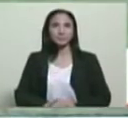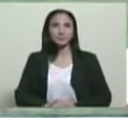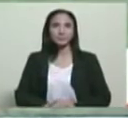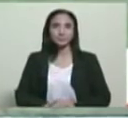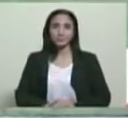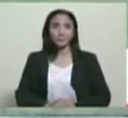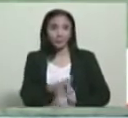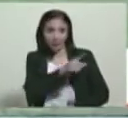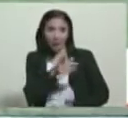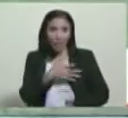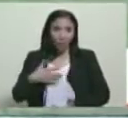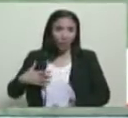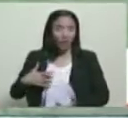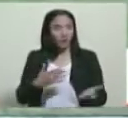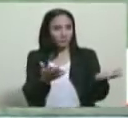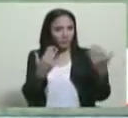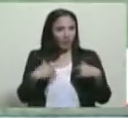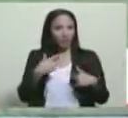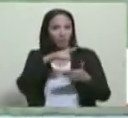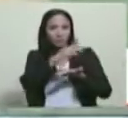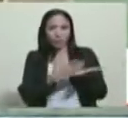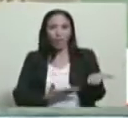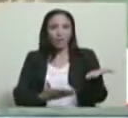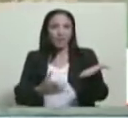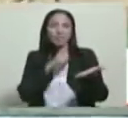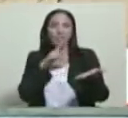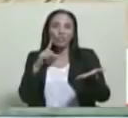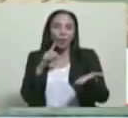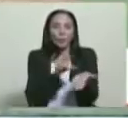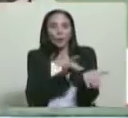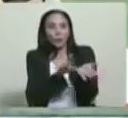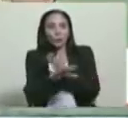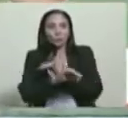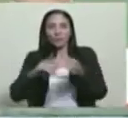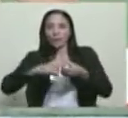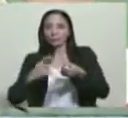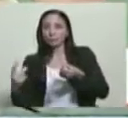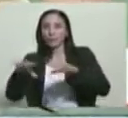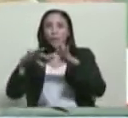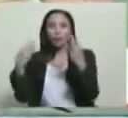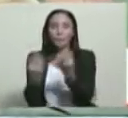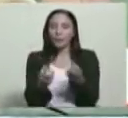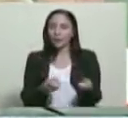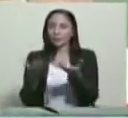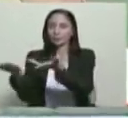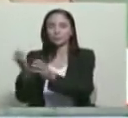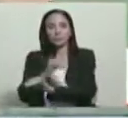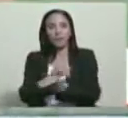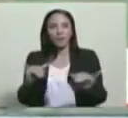¿No lo quiere? Venga para acá, papá. Se lo doy a otra familia.